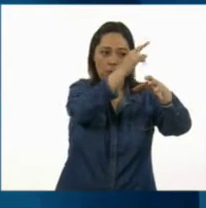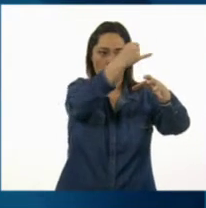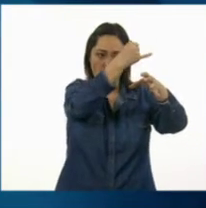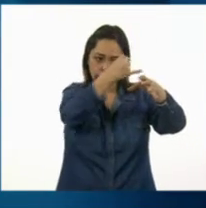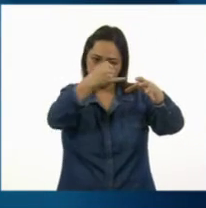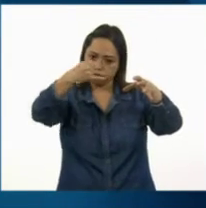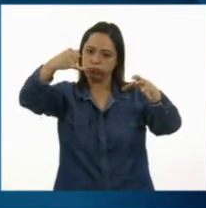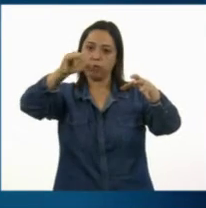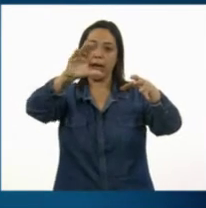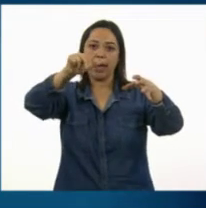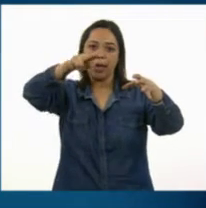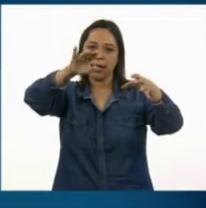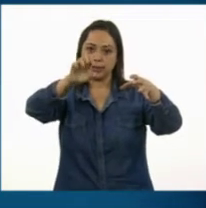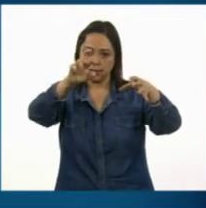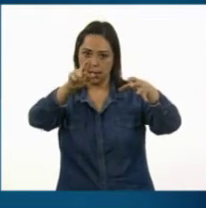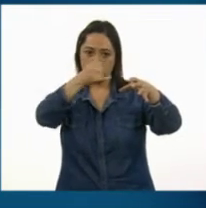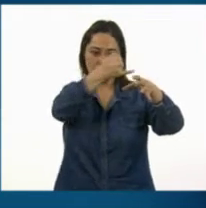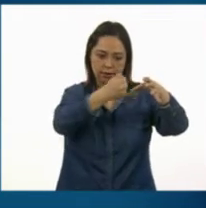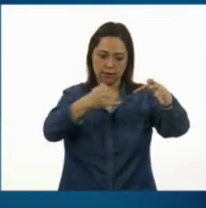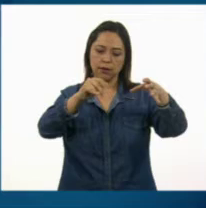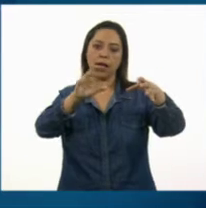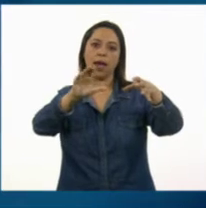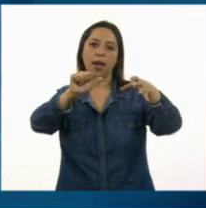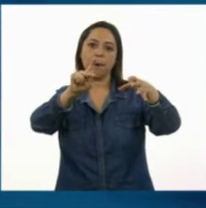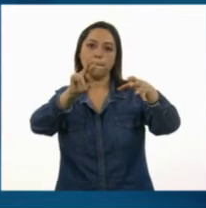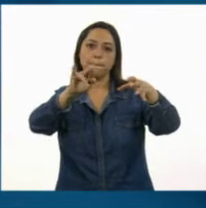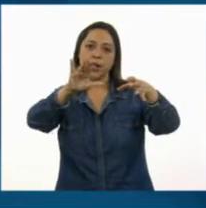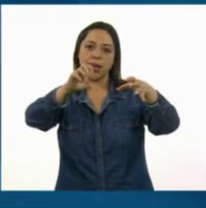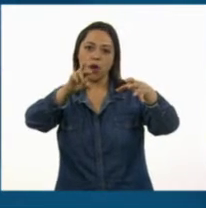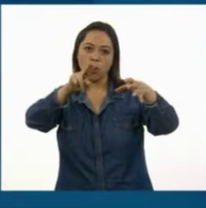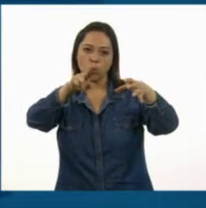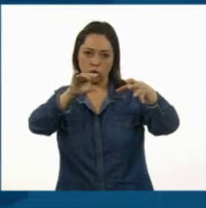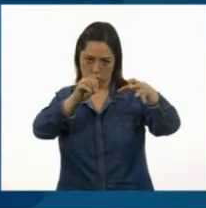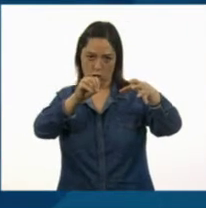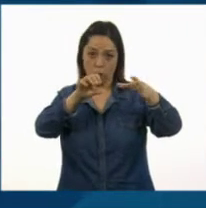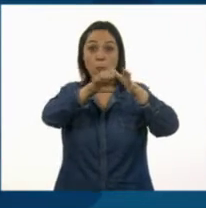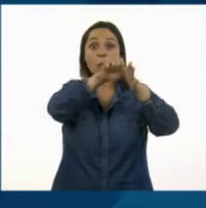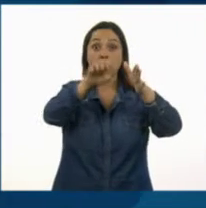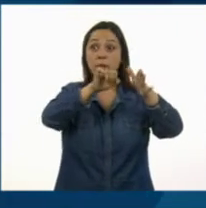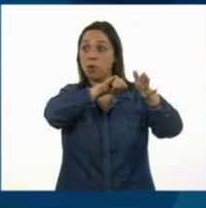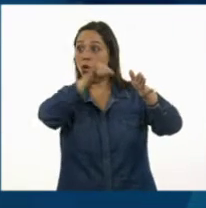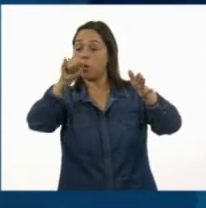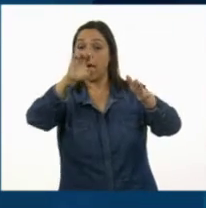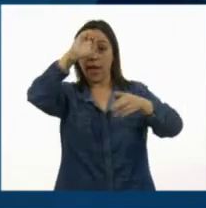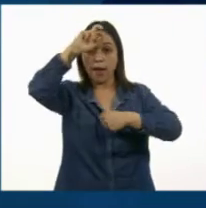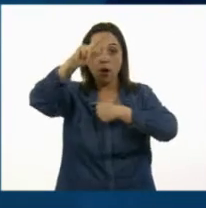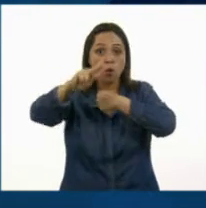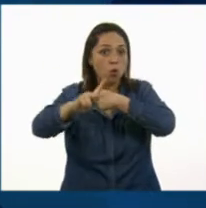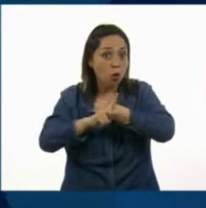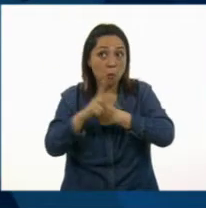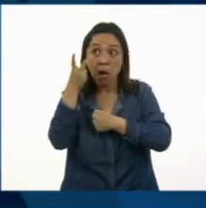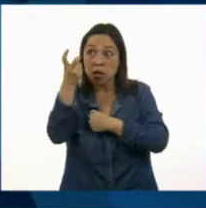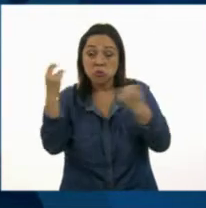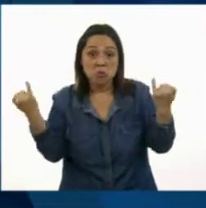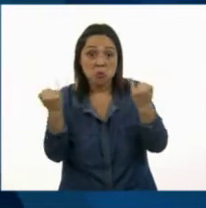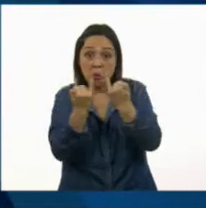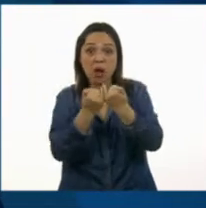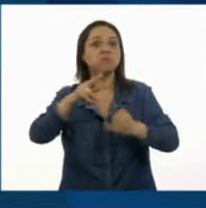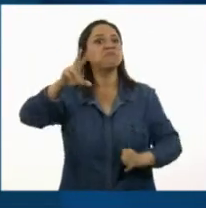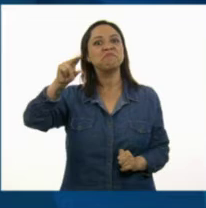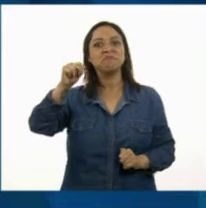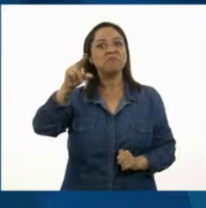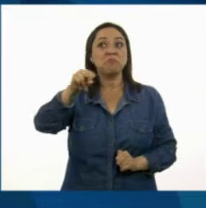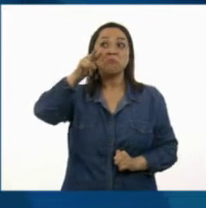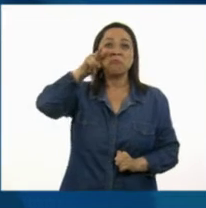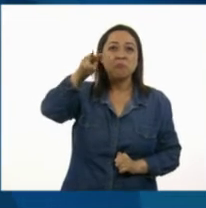Capricornio. Eso no pasa, por ejemplo, en Europa. En Europa, donde, como ustedes pueden ver, fíjense en Europa,